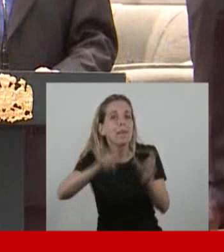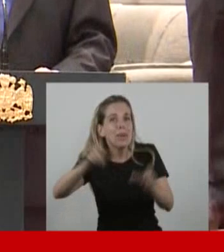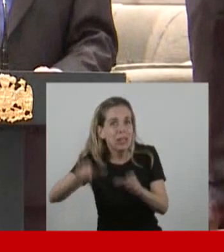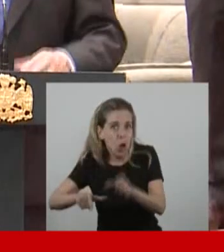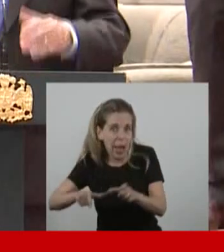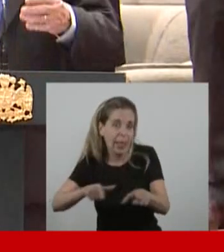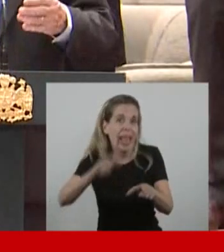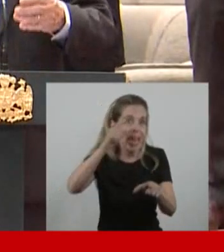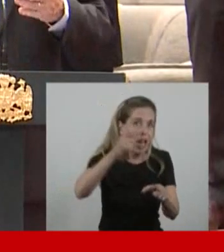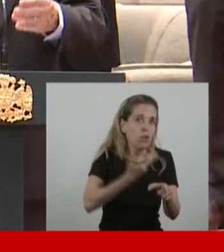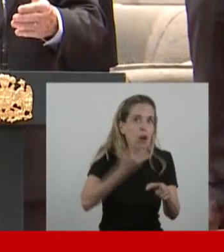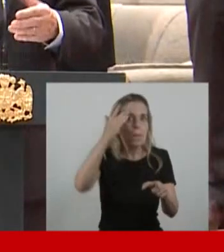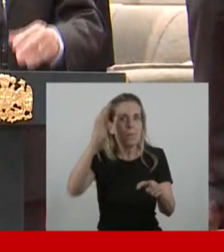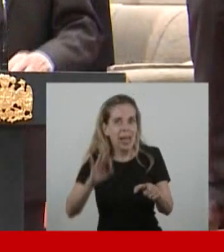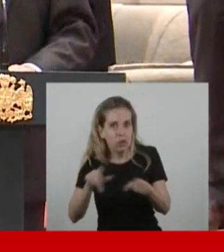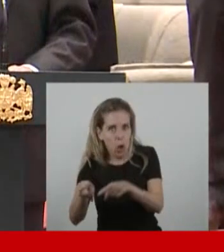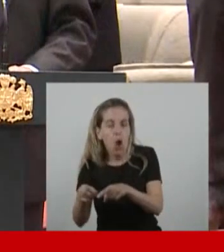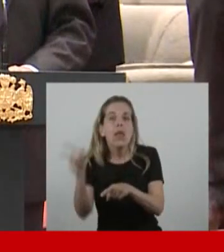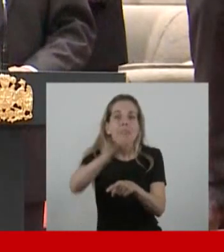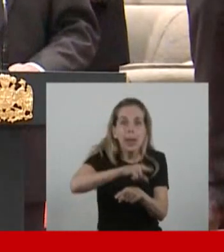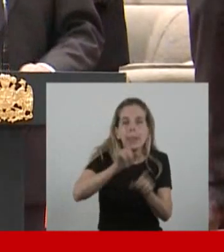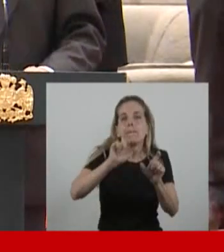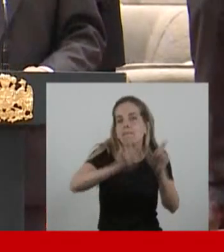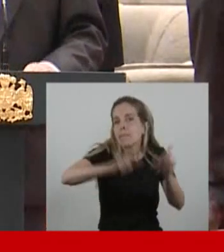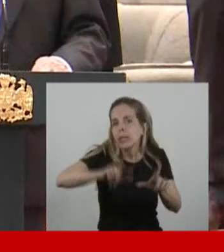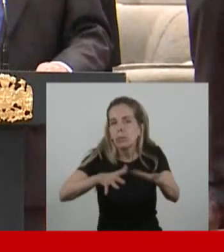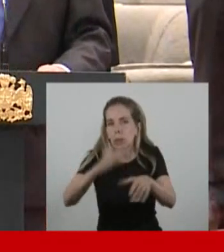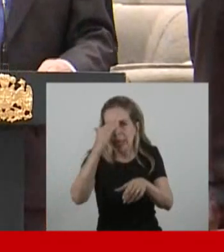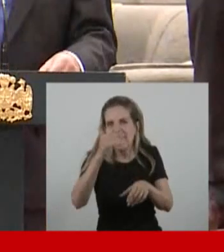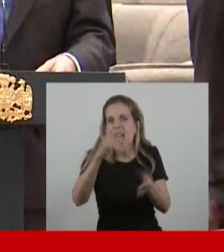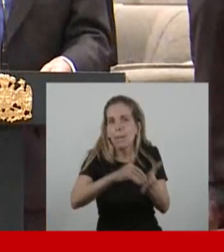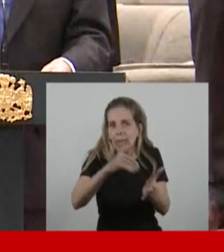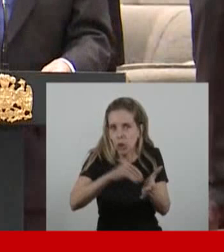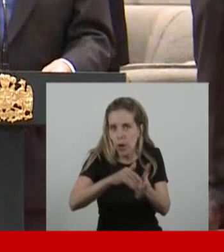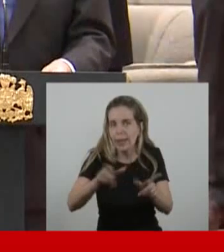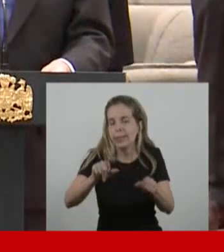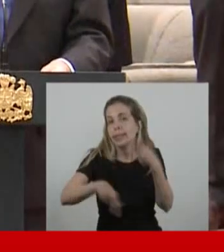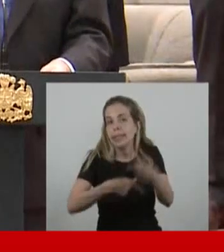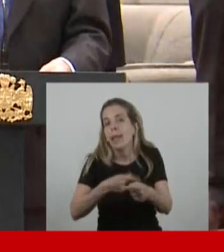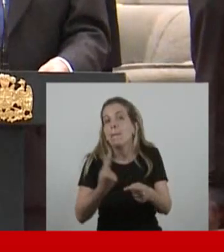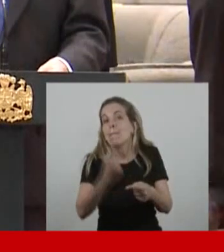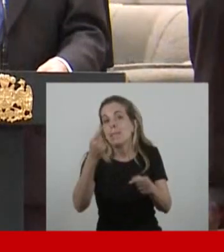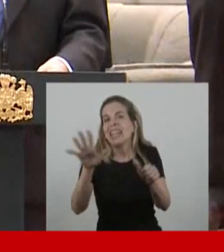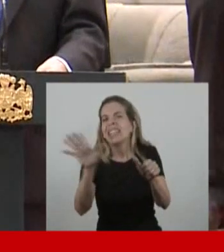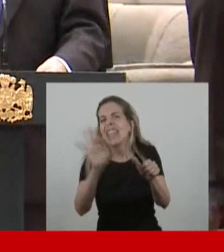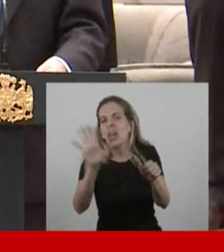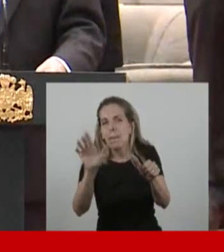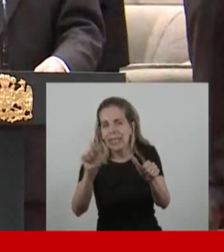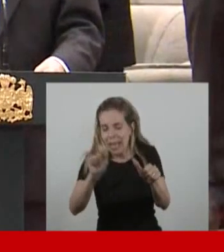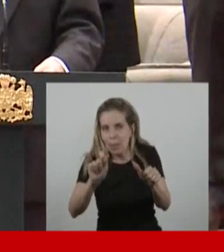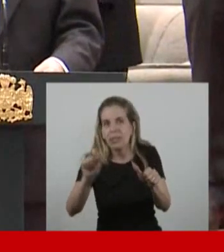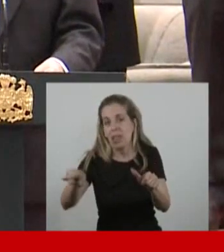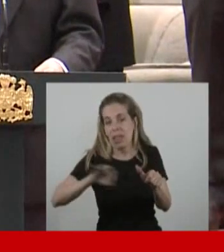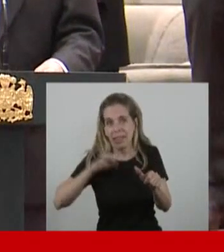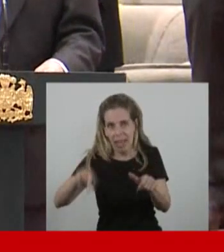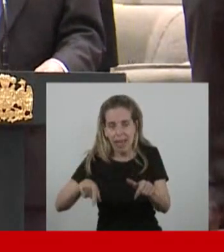año, y a la población objetivo, cerca de 15 millones de personas durante el primer semestre de este año. También hemos conversado